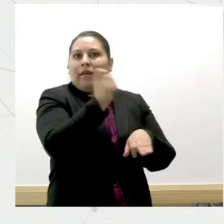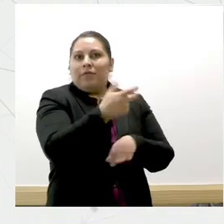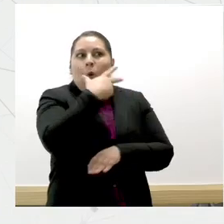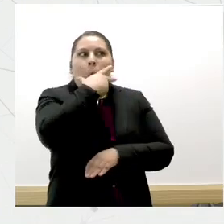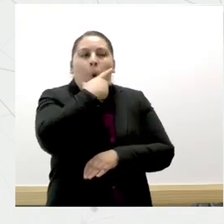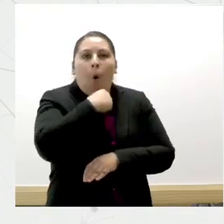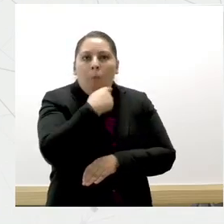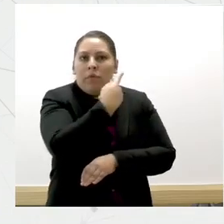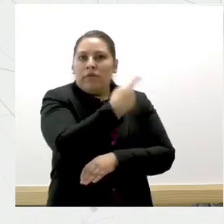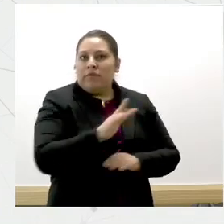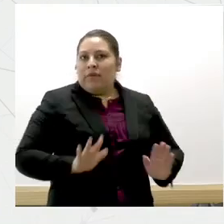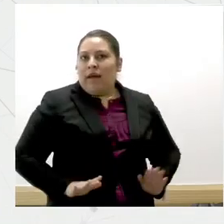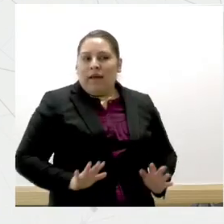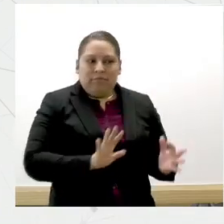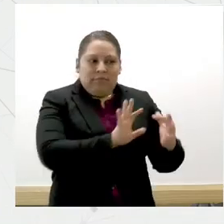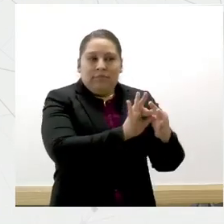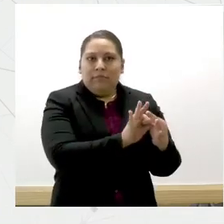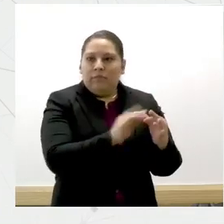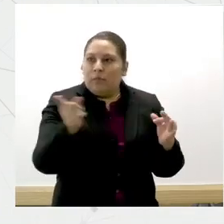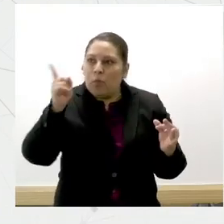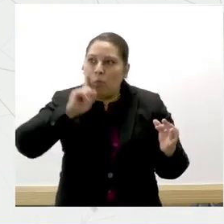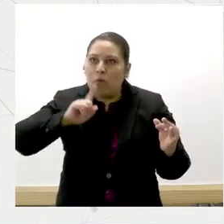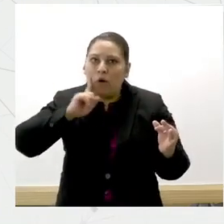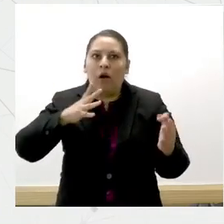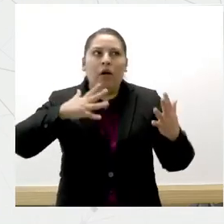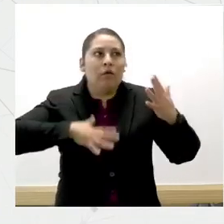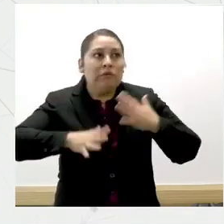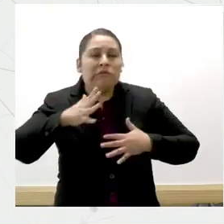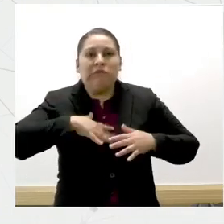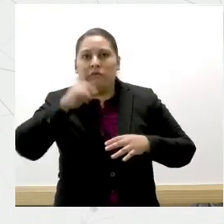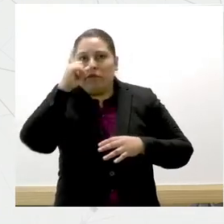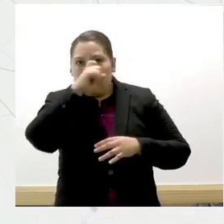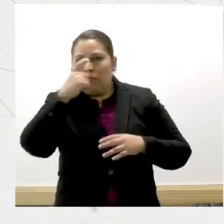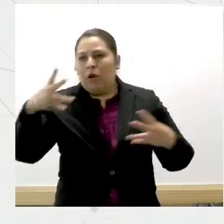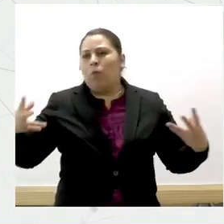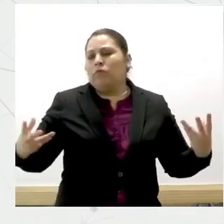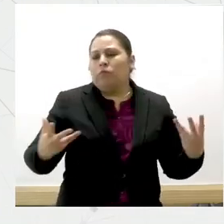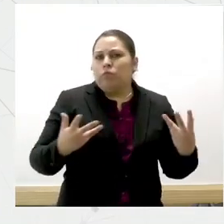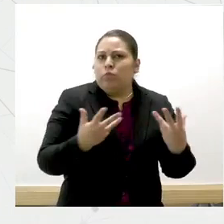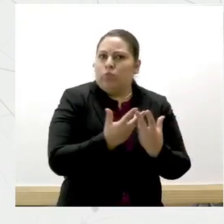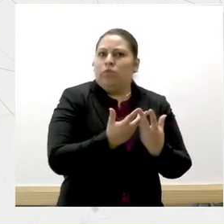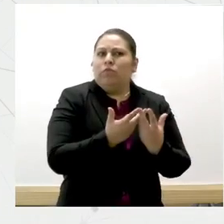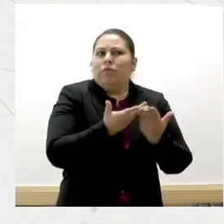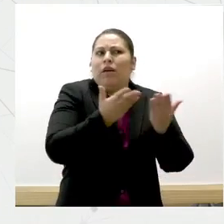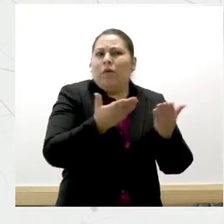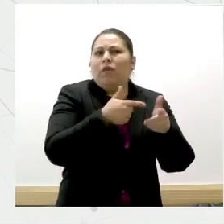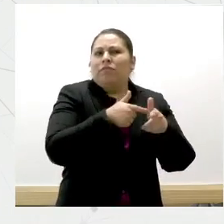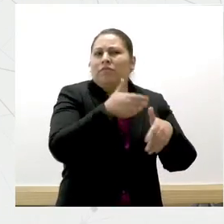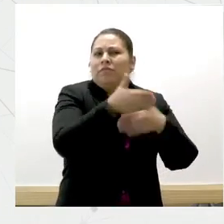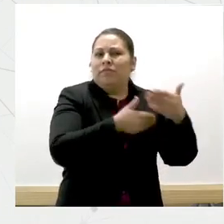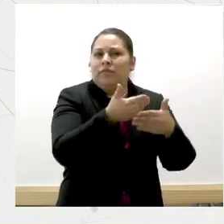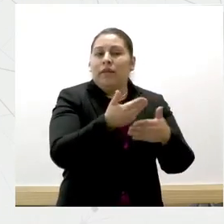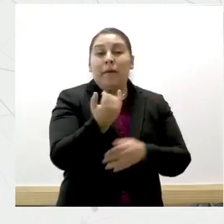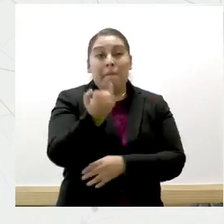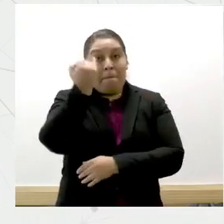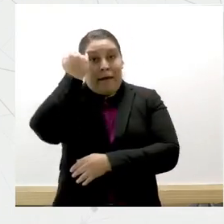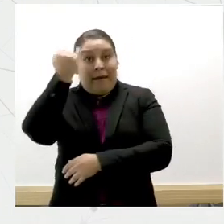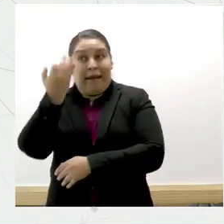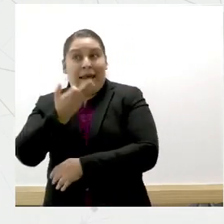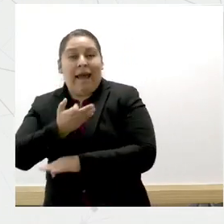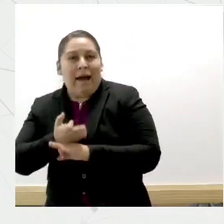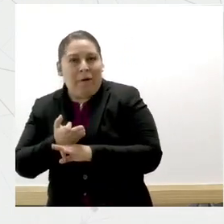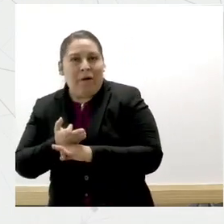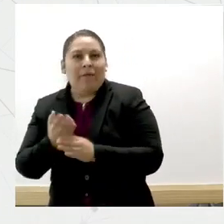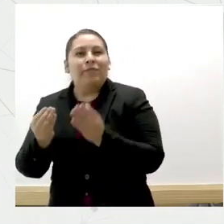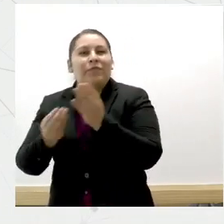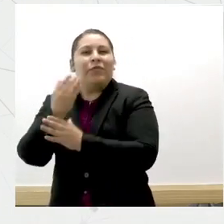vamos a cambiar, pero sí puede, o sea, no podemos cambiar lo pasado, pero sí podemos cambiar el presente y sí podemos cambiar el futuro. Si diseñamos unas políticas de empleo, es más fácil que